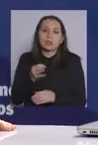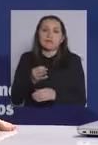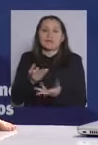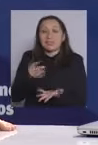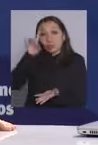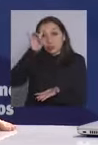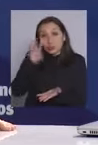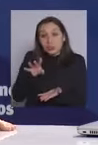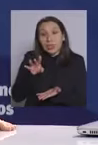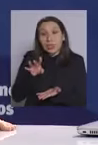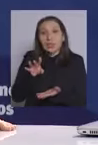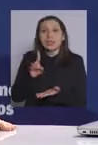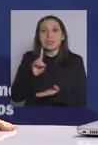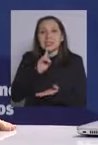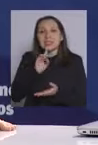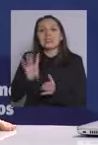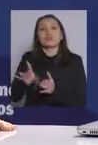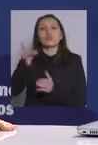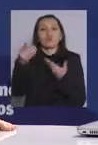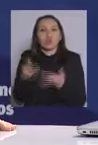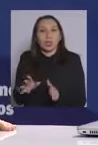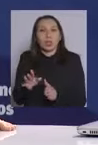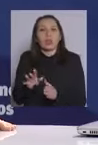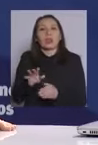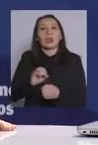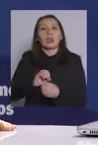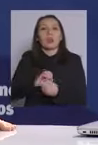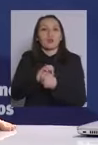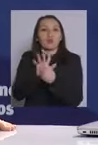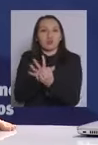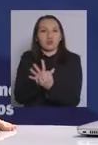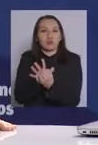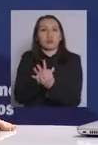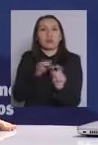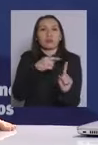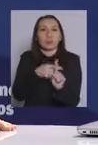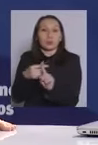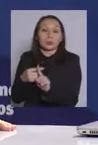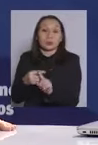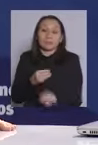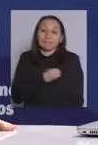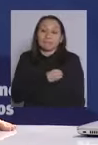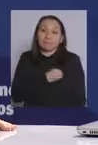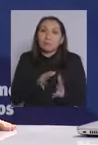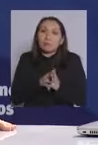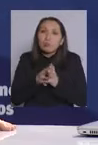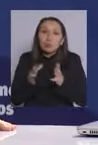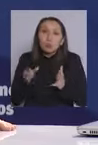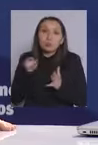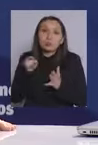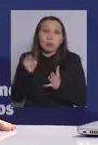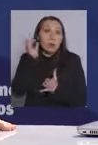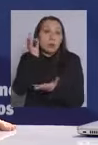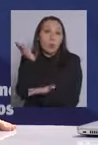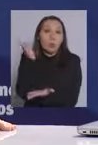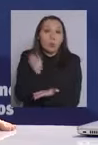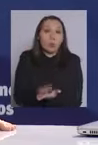que estaba con el diagnóstico de coronavirus positivo. Lamentamos muchísimo este